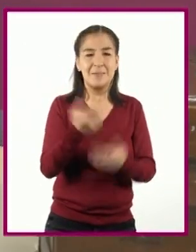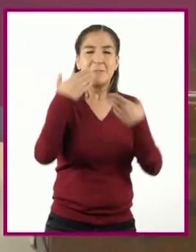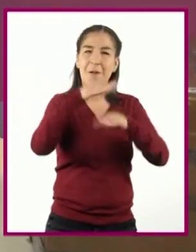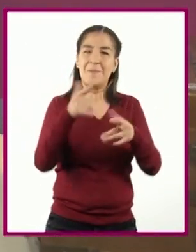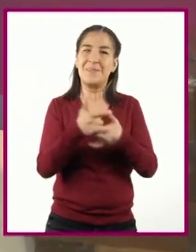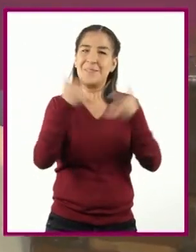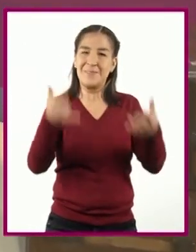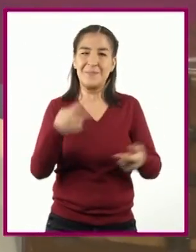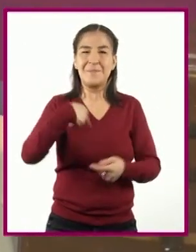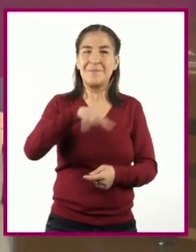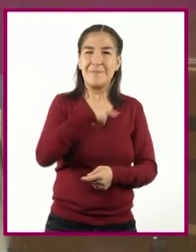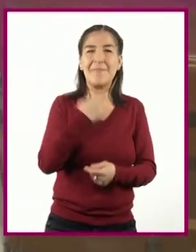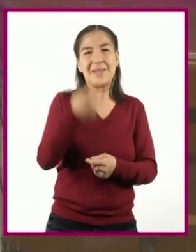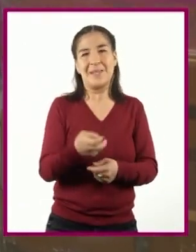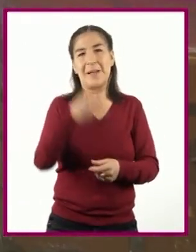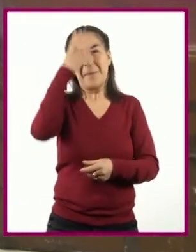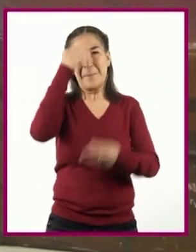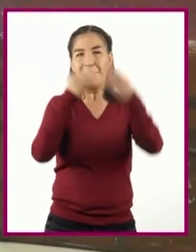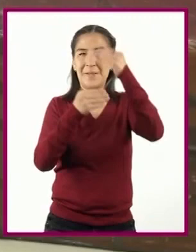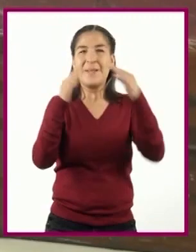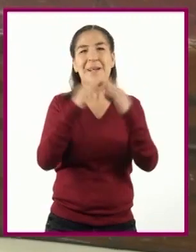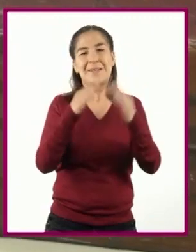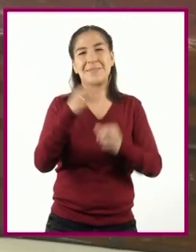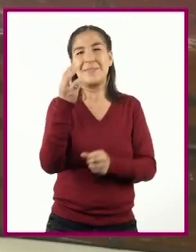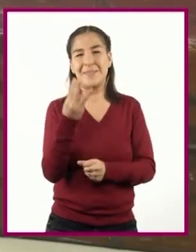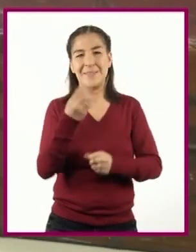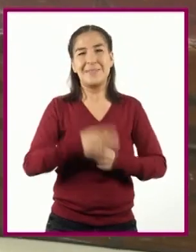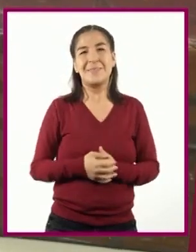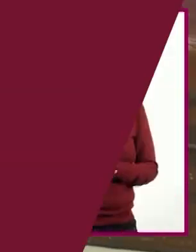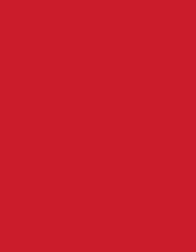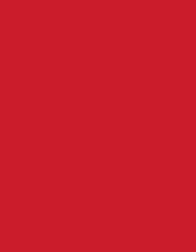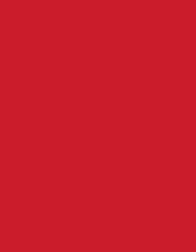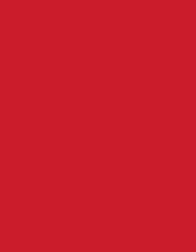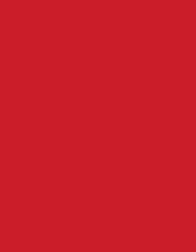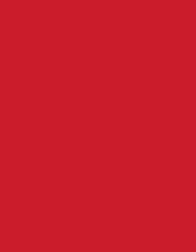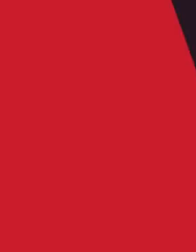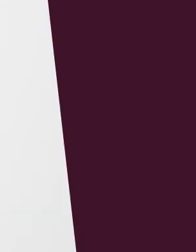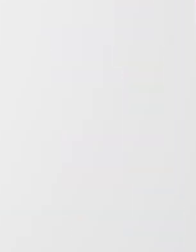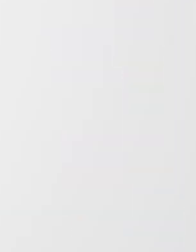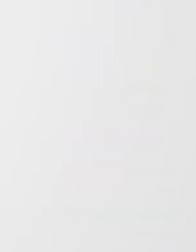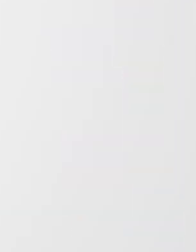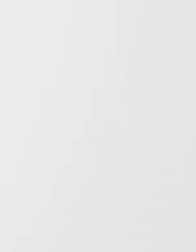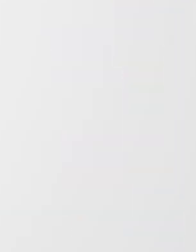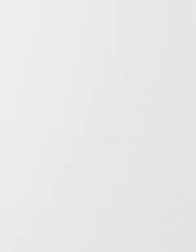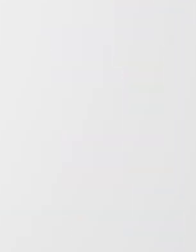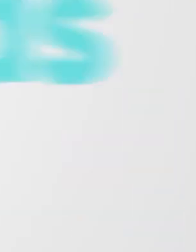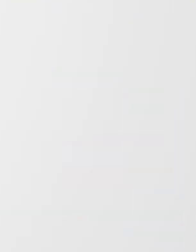nuestra historia, solo aquí en Aprende en Casa 3. Hasta pronto.